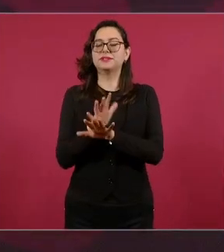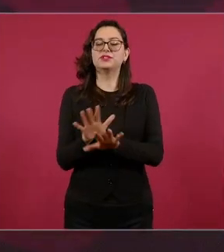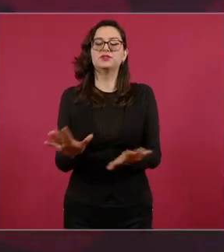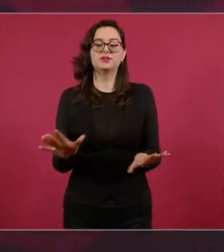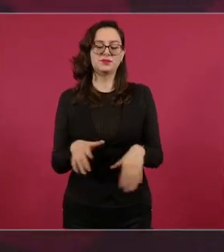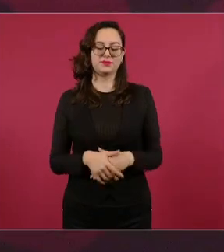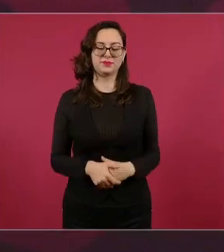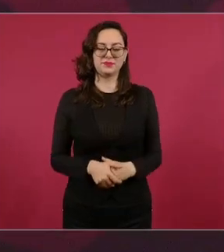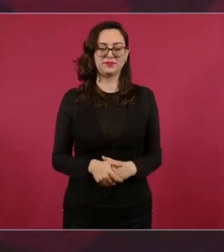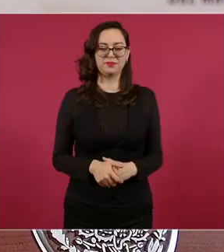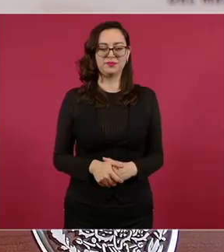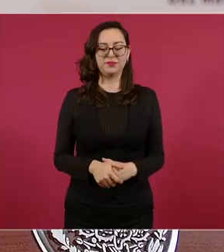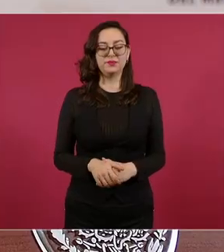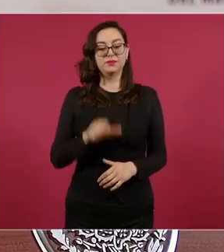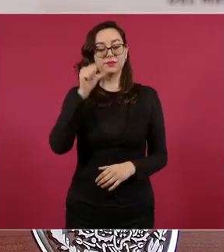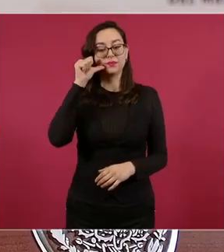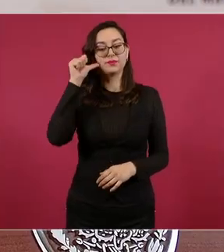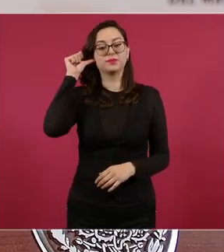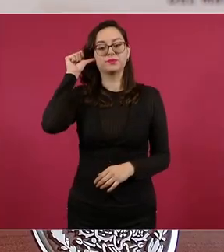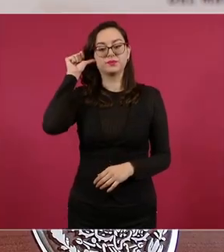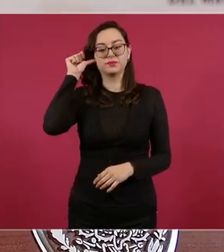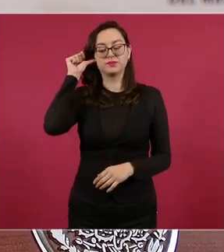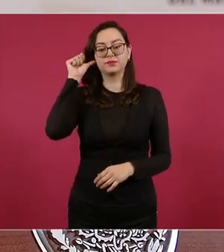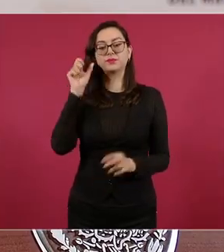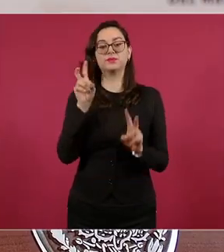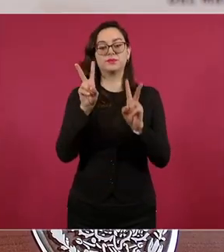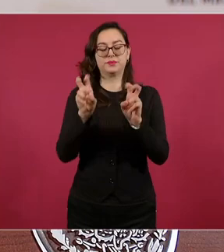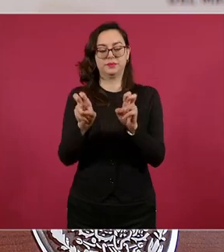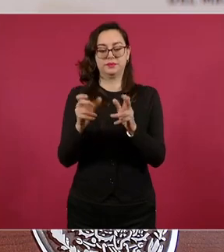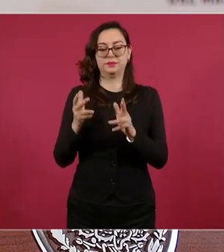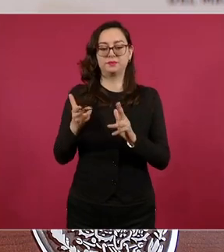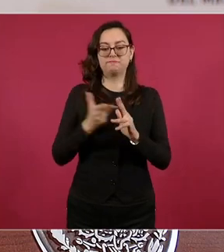les doy el dato de ayer de homicidios